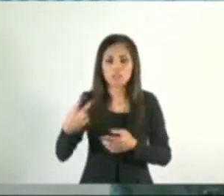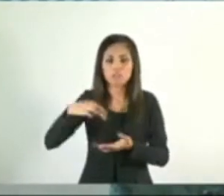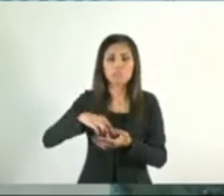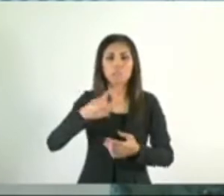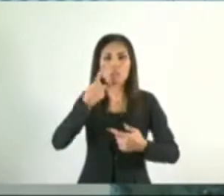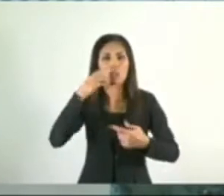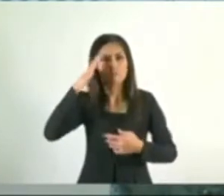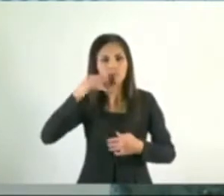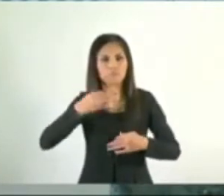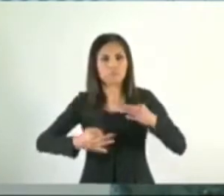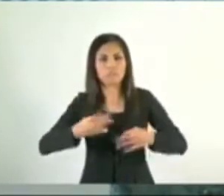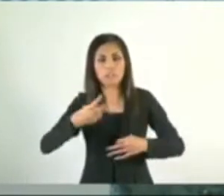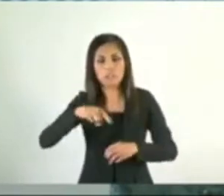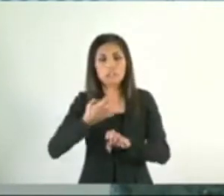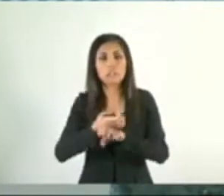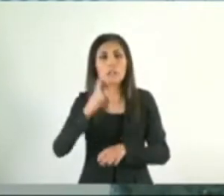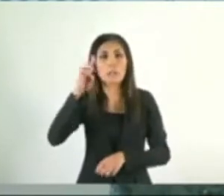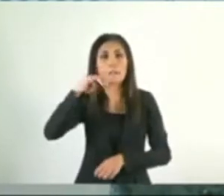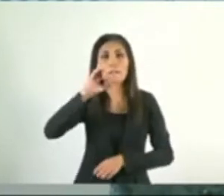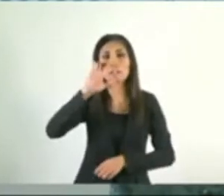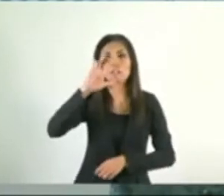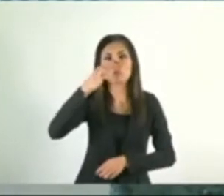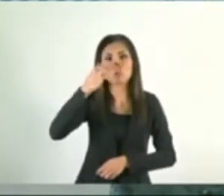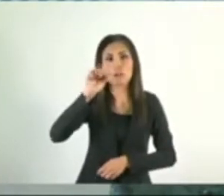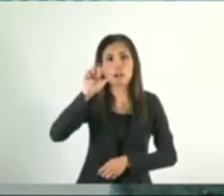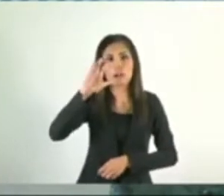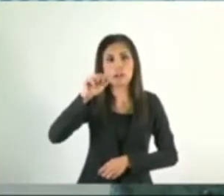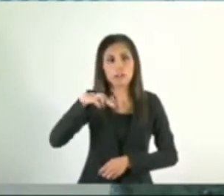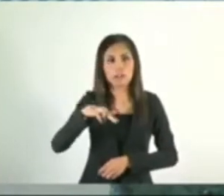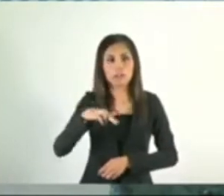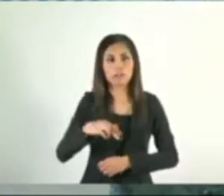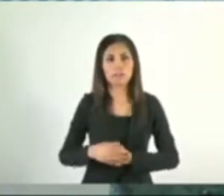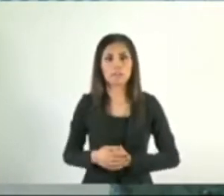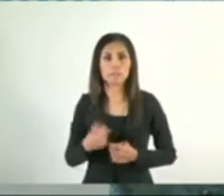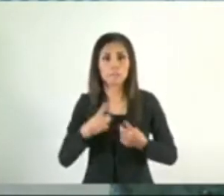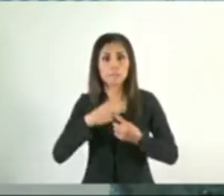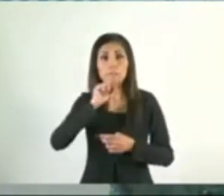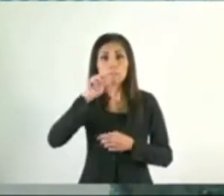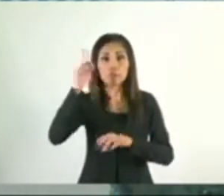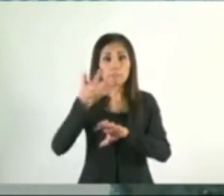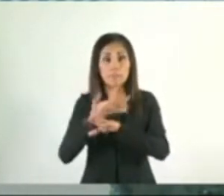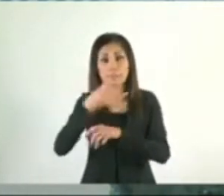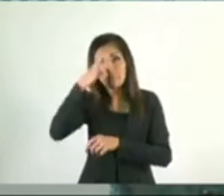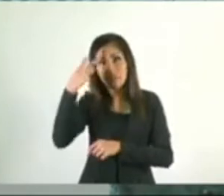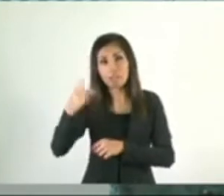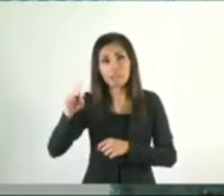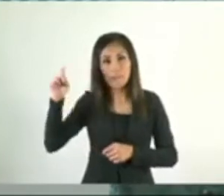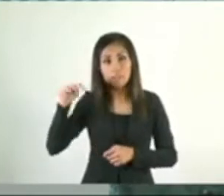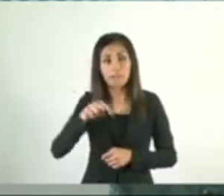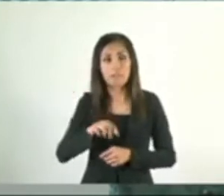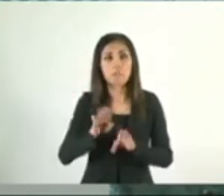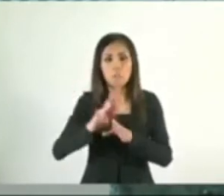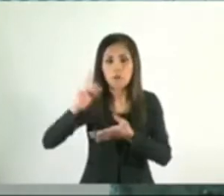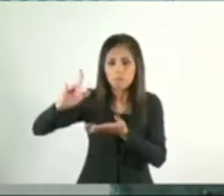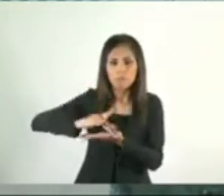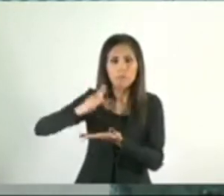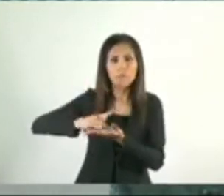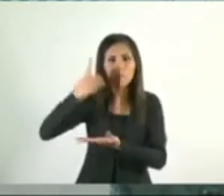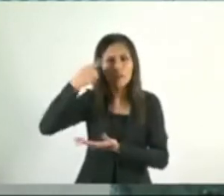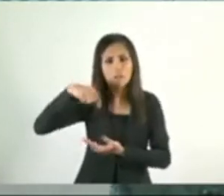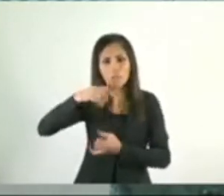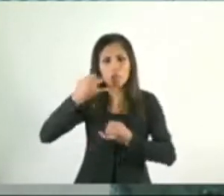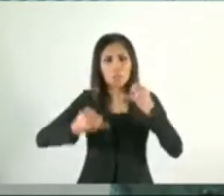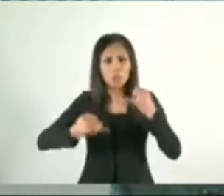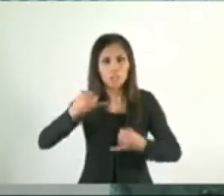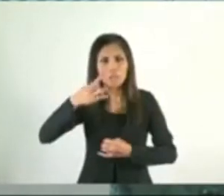Poder Judicial del Estado de Michoacán. Se brindó a la Embajada Americana en México un apoyo en la que los jueces del